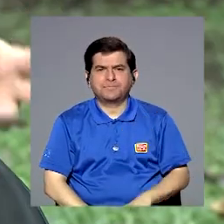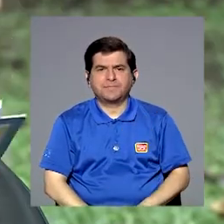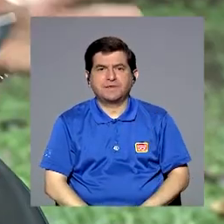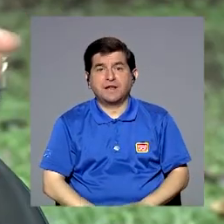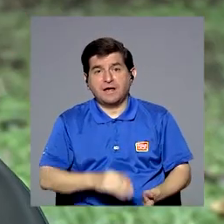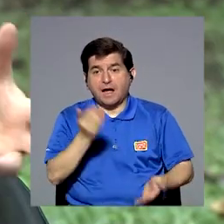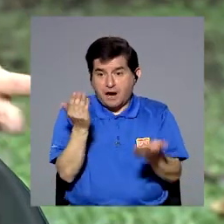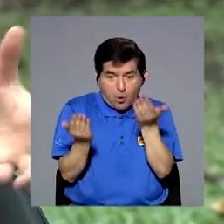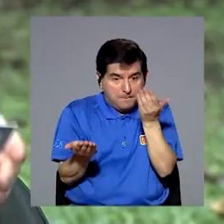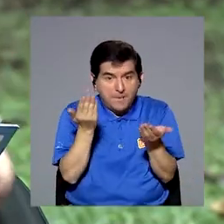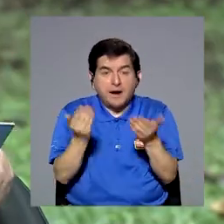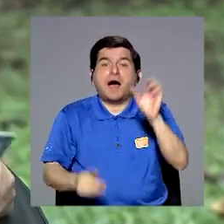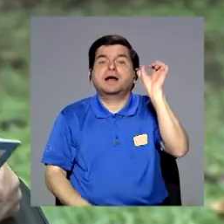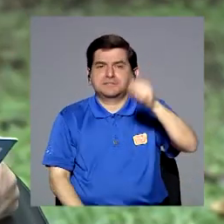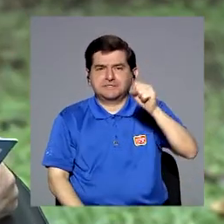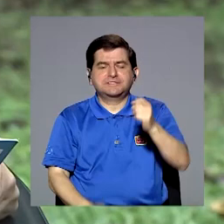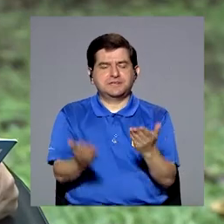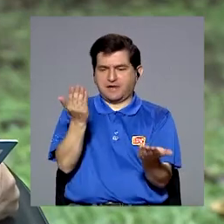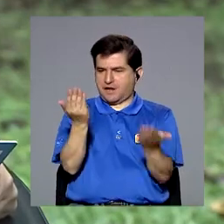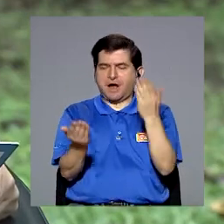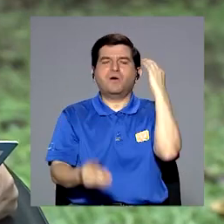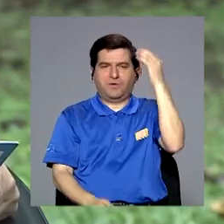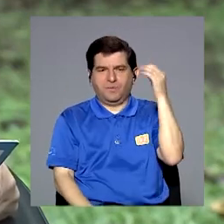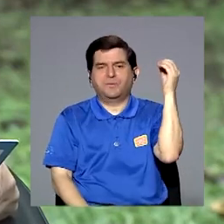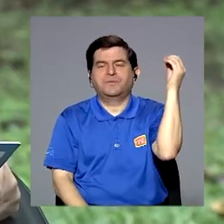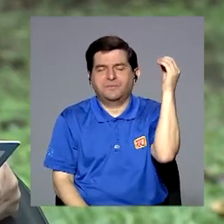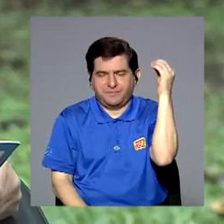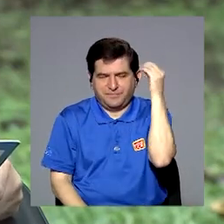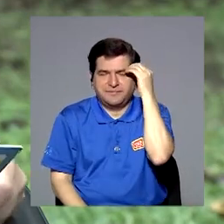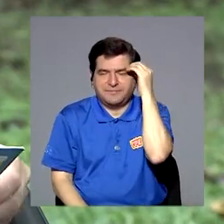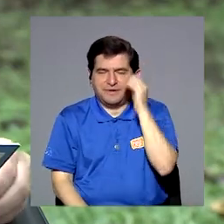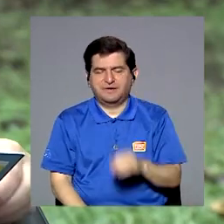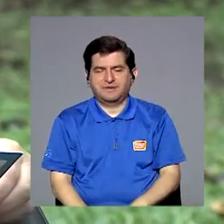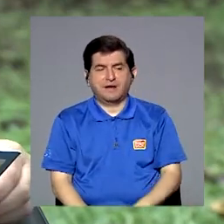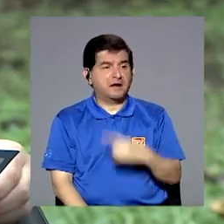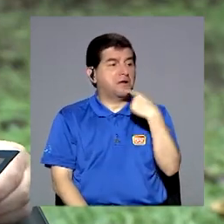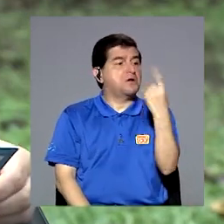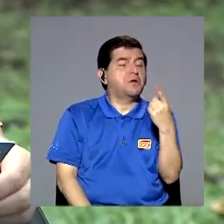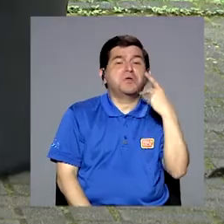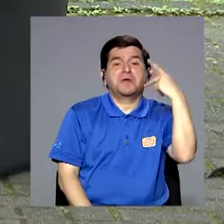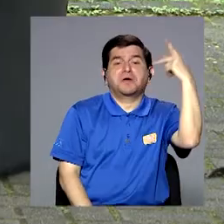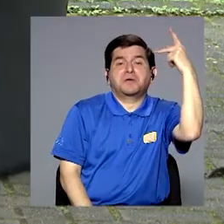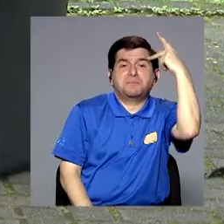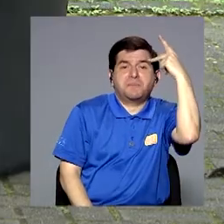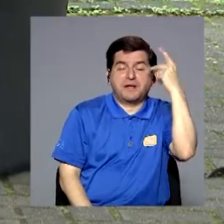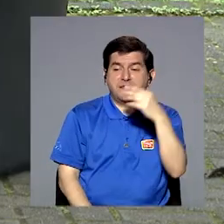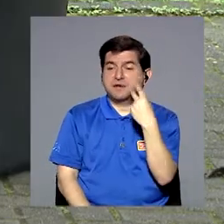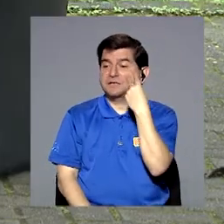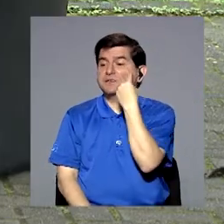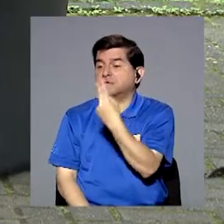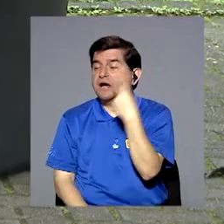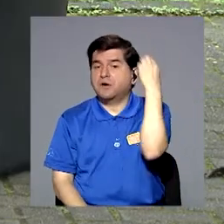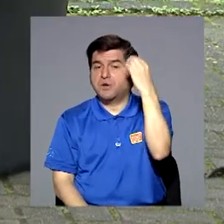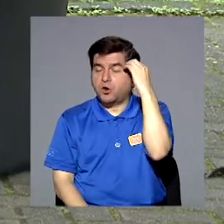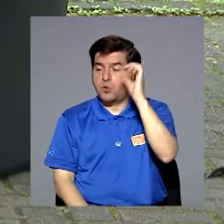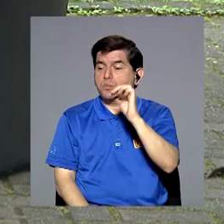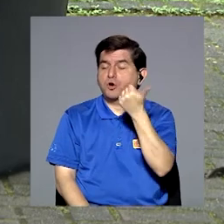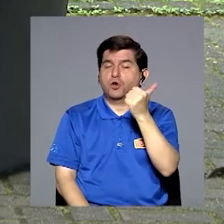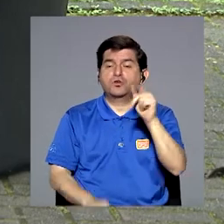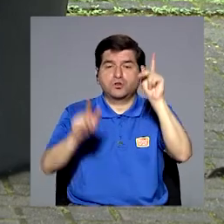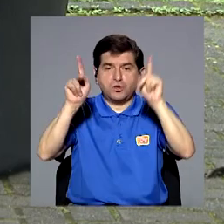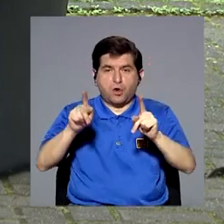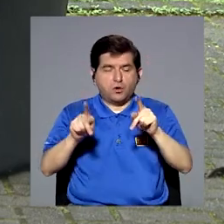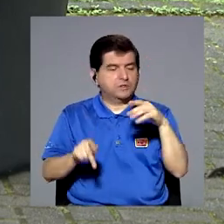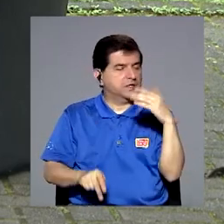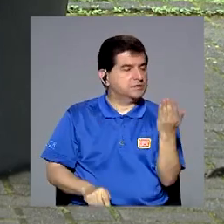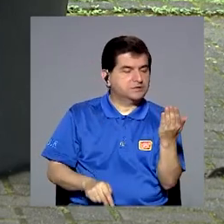a contraponer. Exactamente, a contraponer la opinión que nos dan nuestros padres y a ver las opiniones de los demás,